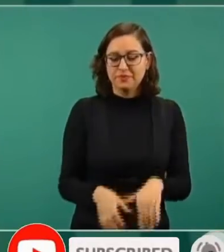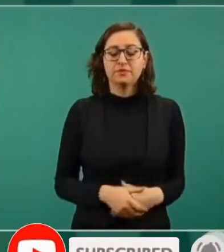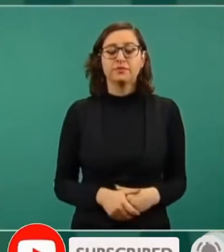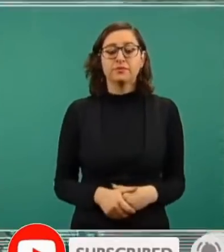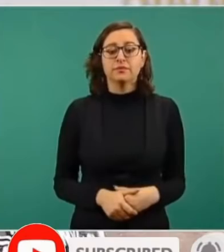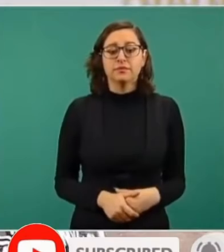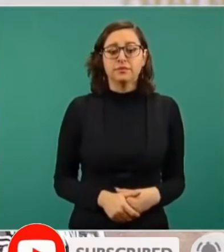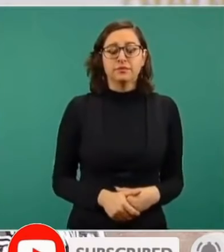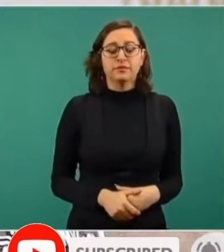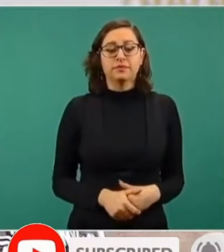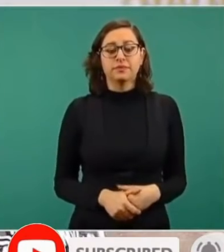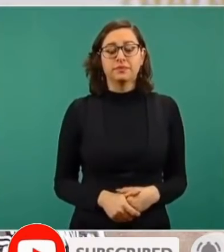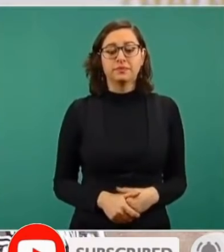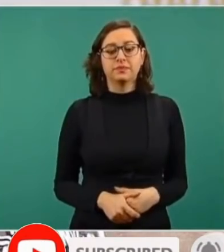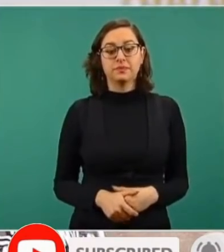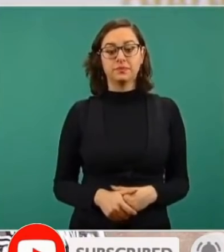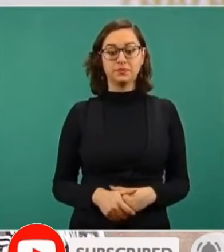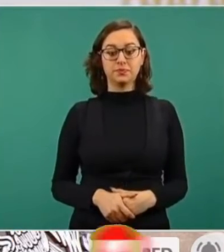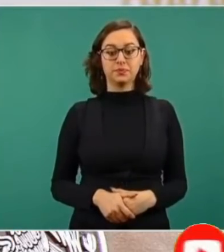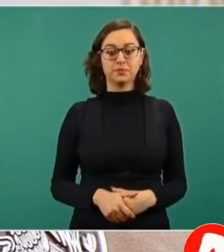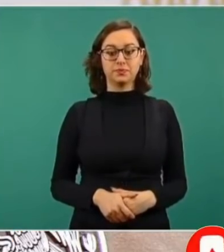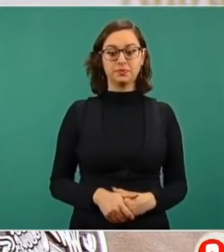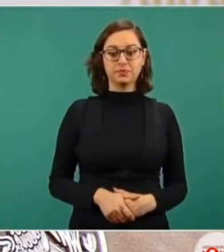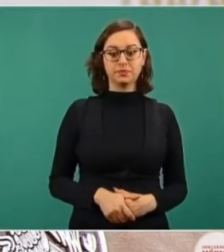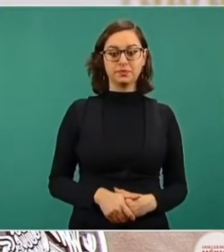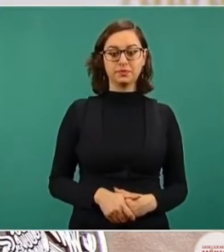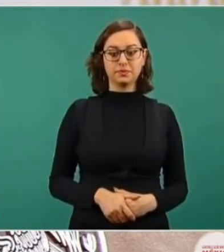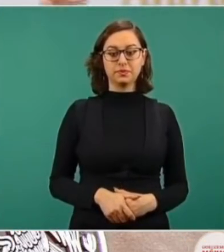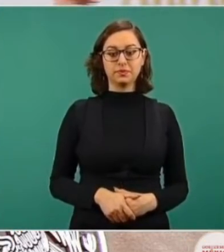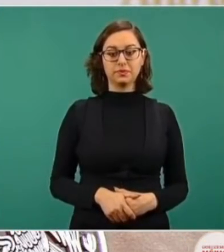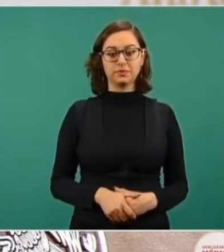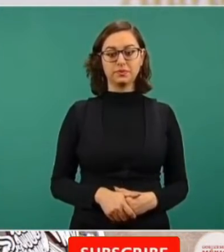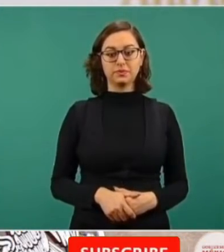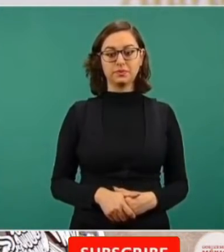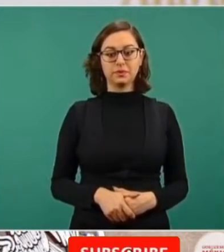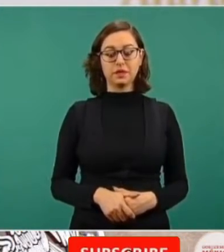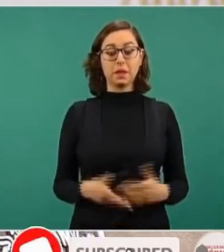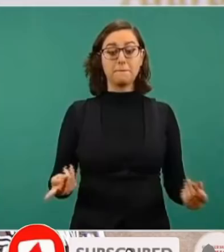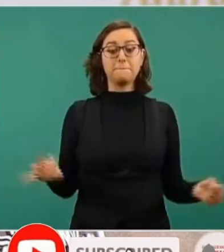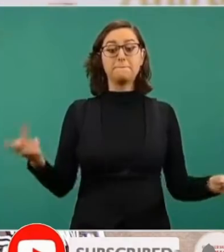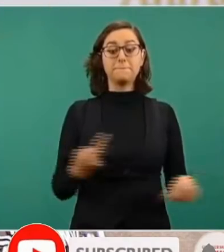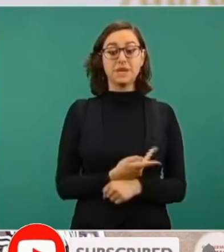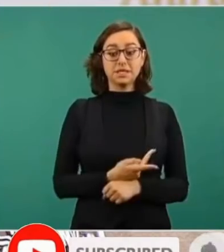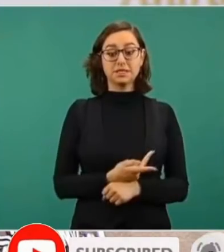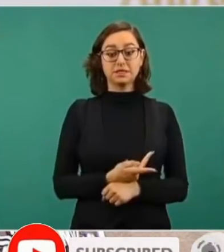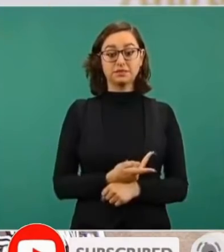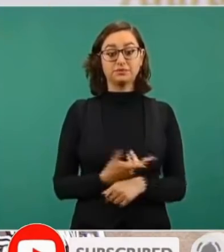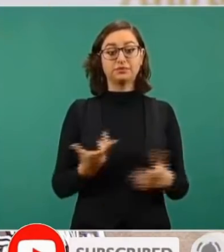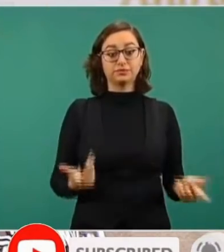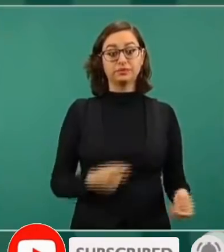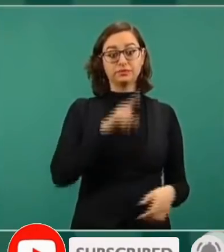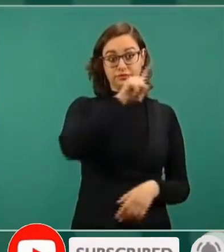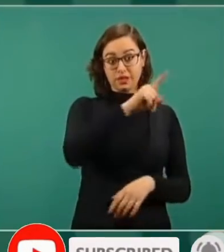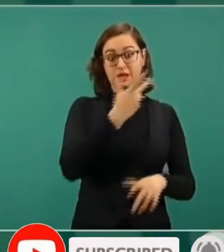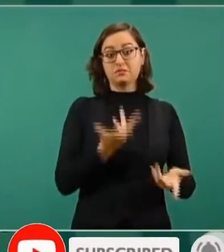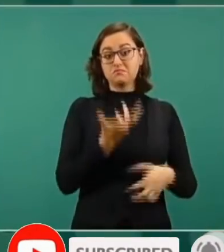Esos generadores privados fueron trasladados, ya estaban instalados, inversión extranjera,